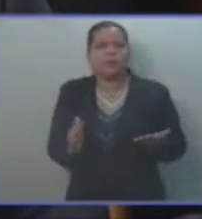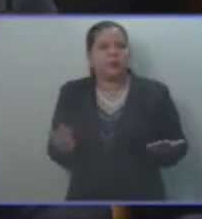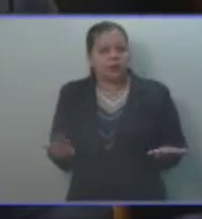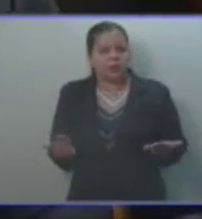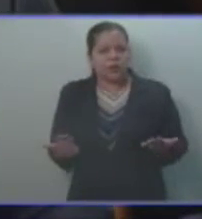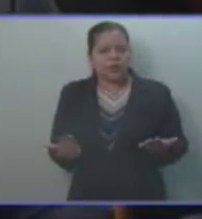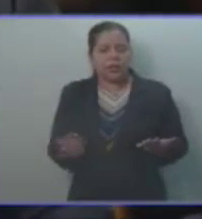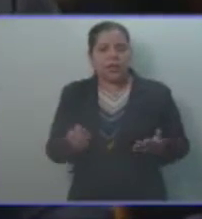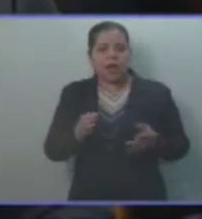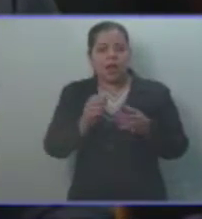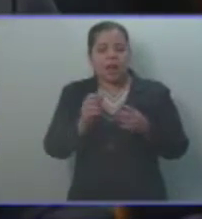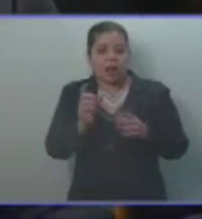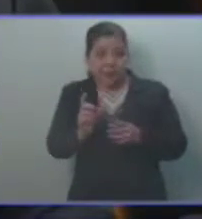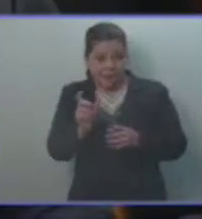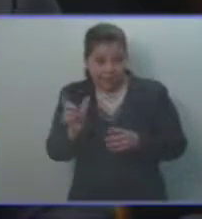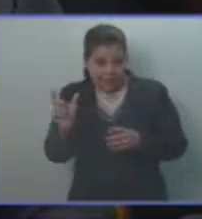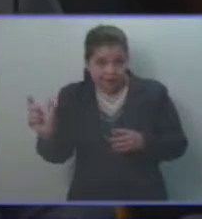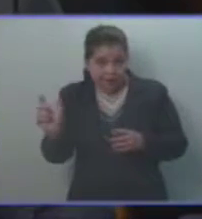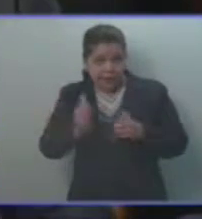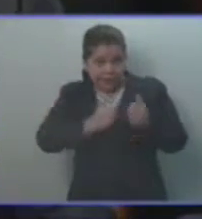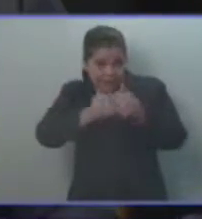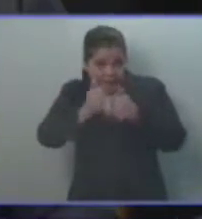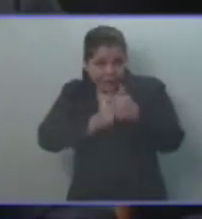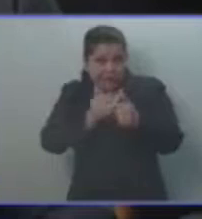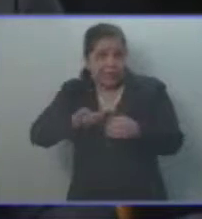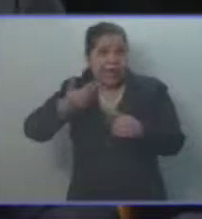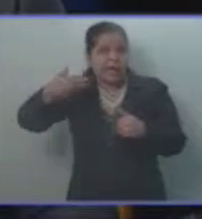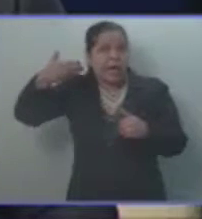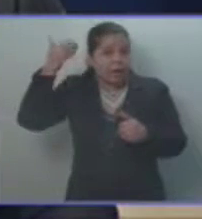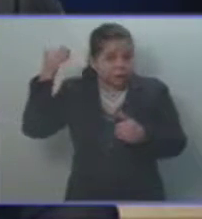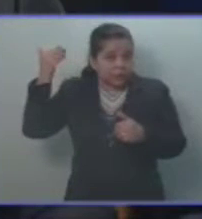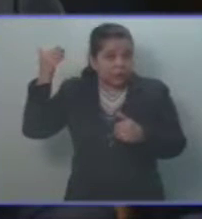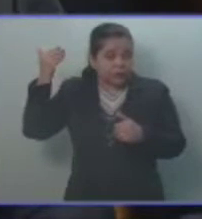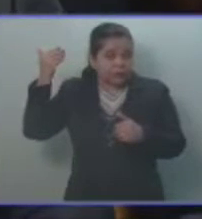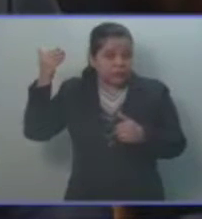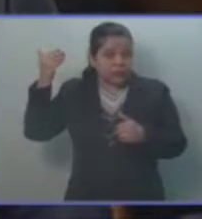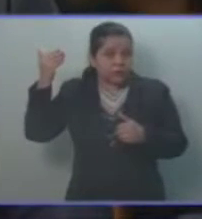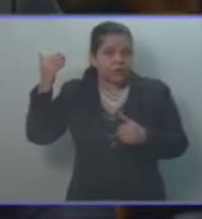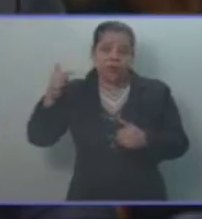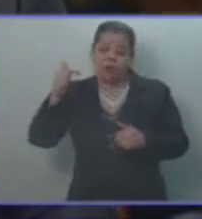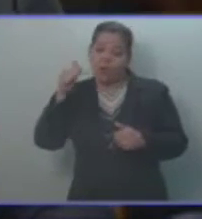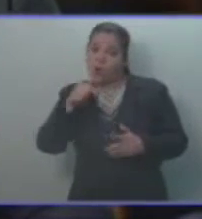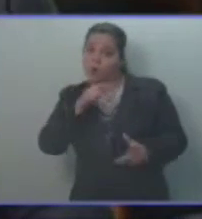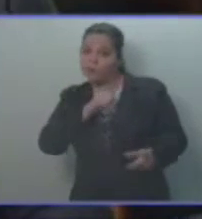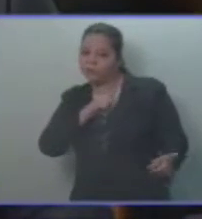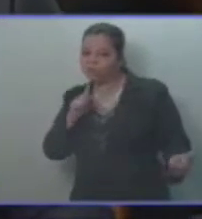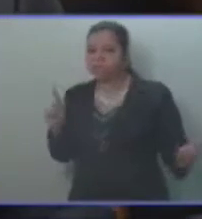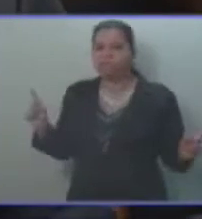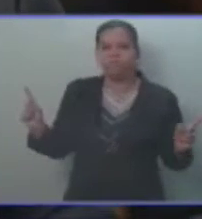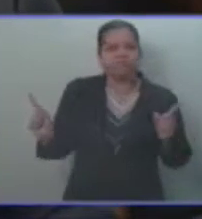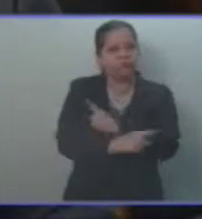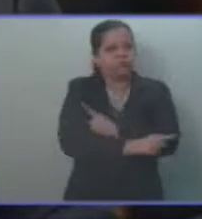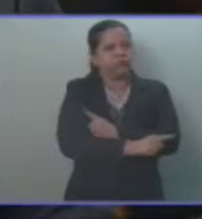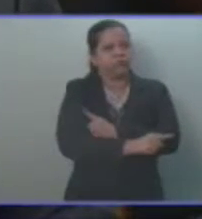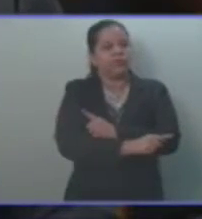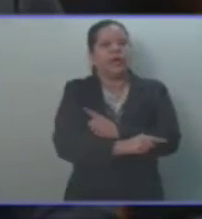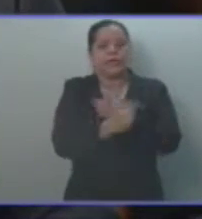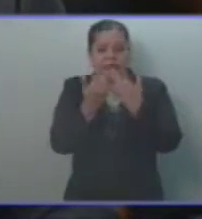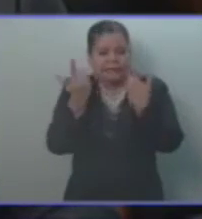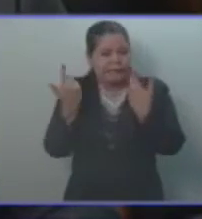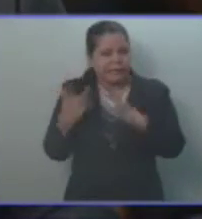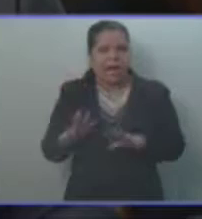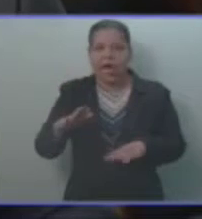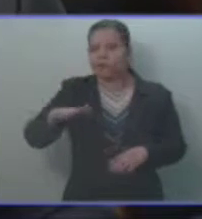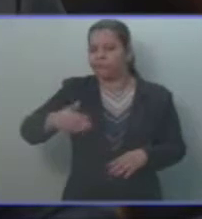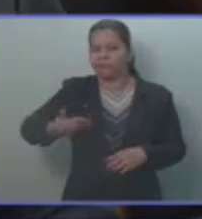la terminología que utilizaba en aquella década hoy en día está completamente desfasada